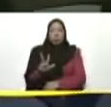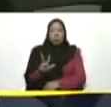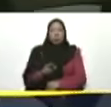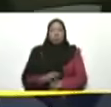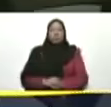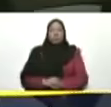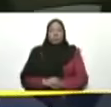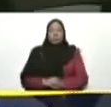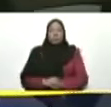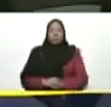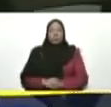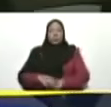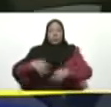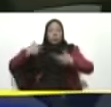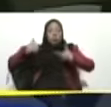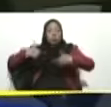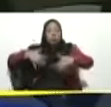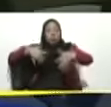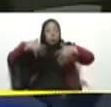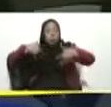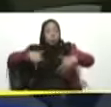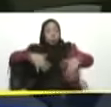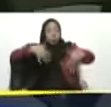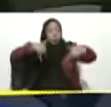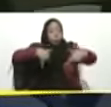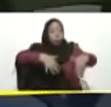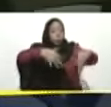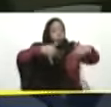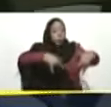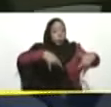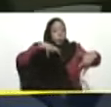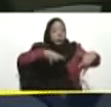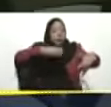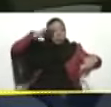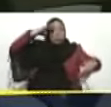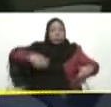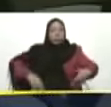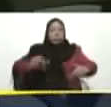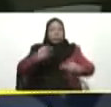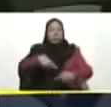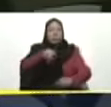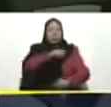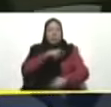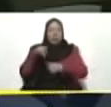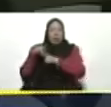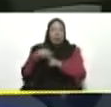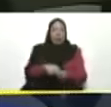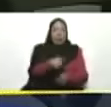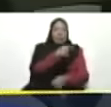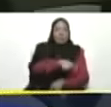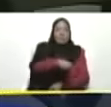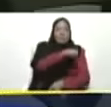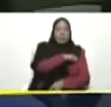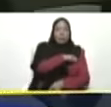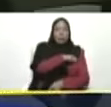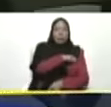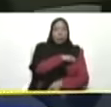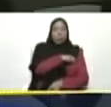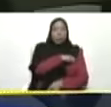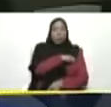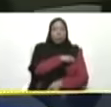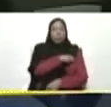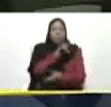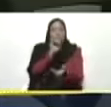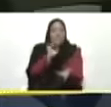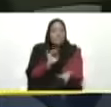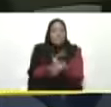Y los ejércitos que se forjaron aquí derrotando al Imperio Español, luego fueron los que